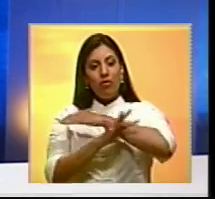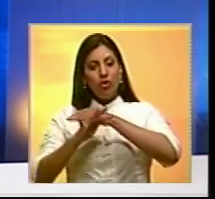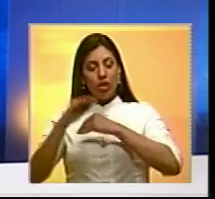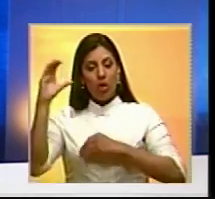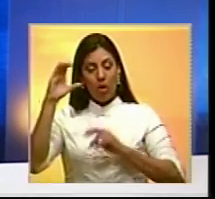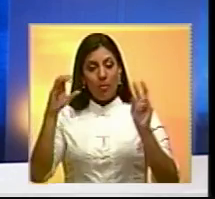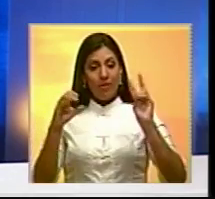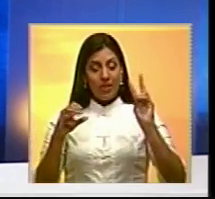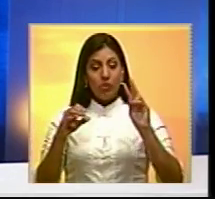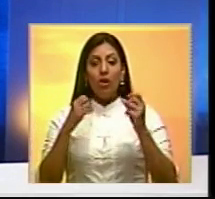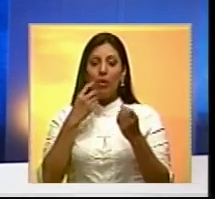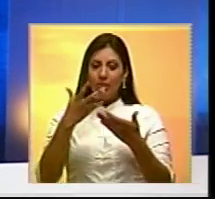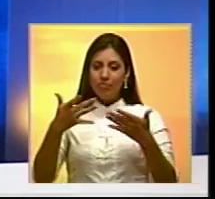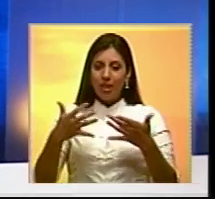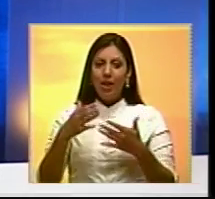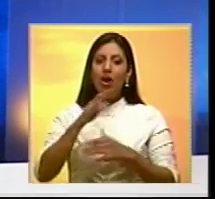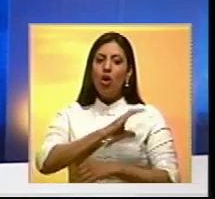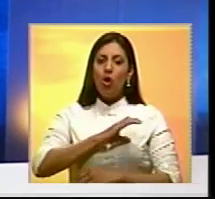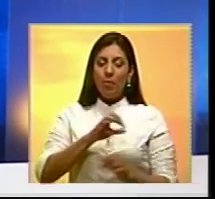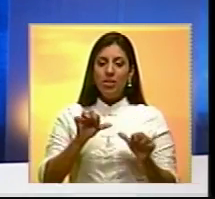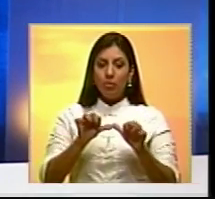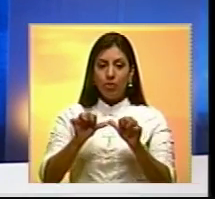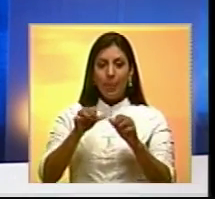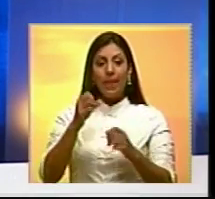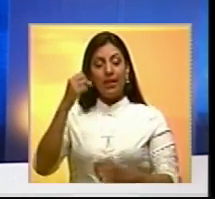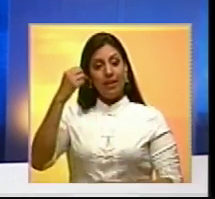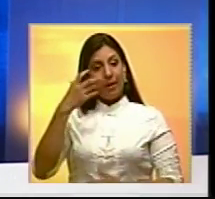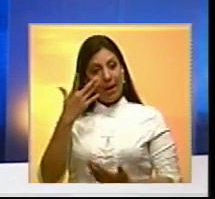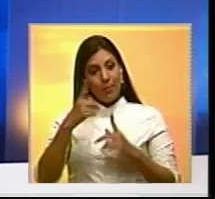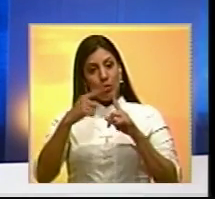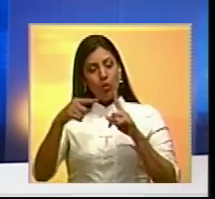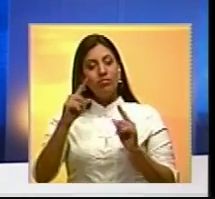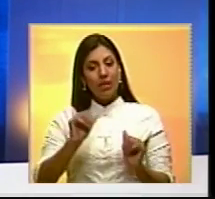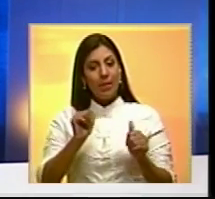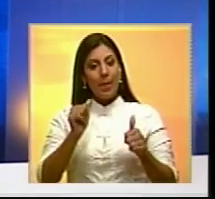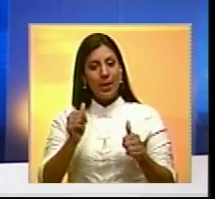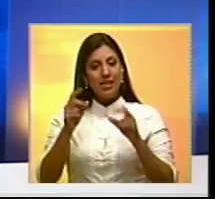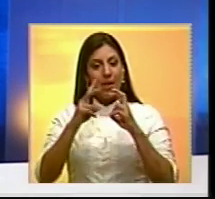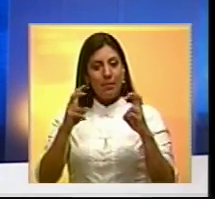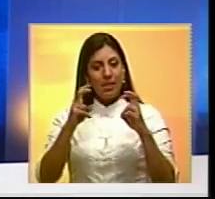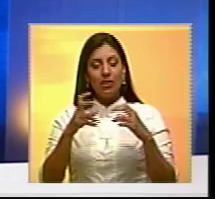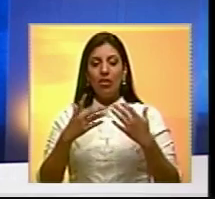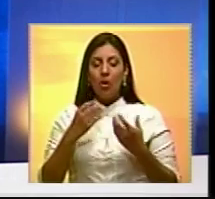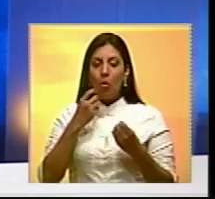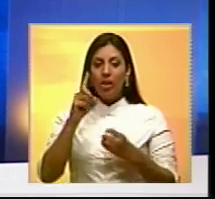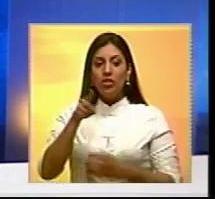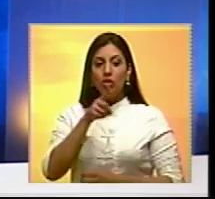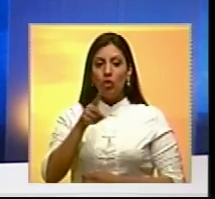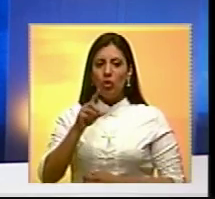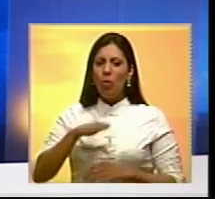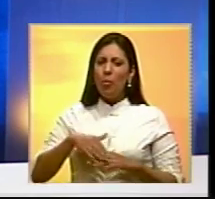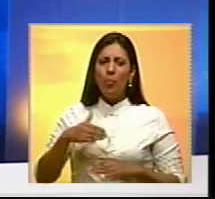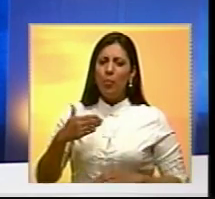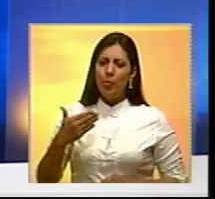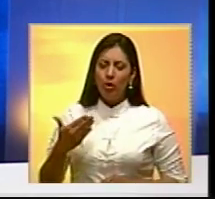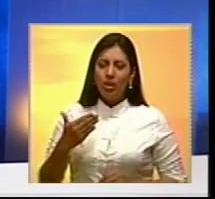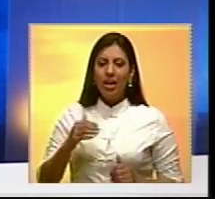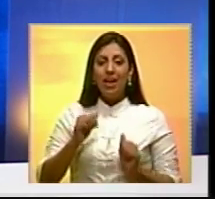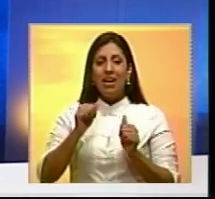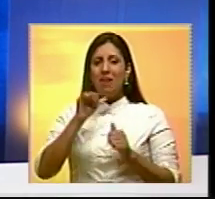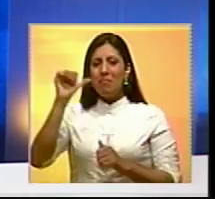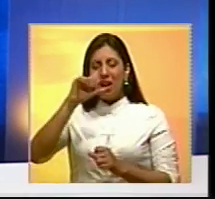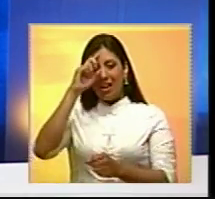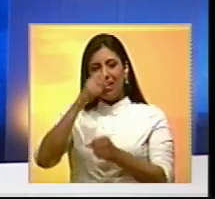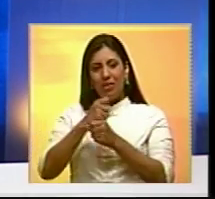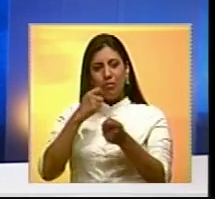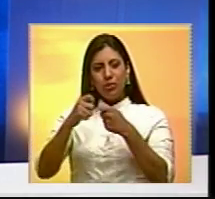colombo-venezolana. En el texto se solicita a la Comisión Permanente de Energía y Minas que se inicie una investigación para determinar las razones de la ineficiencia